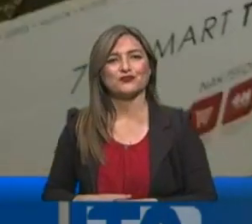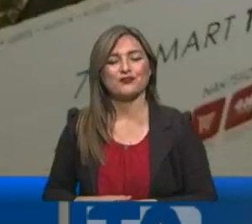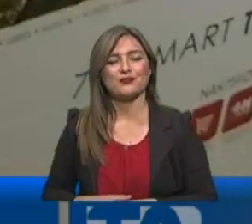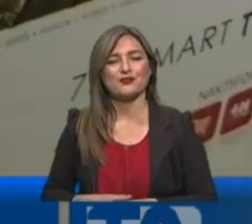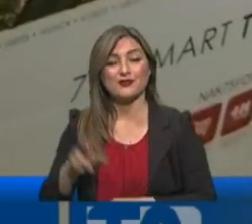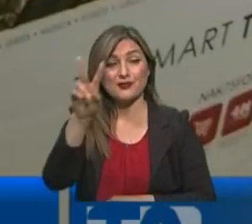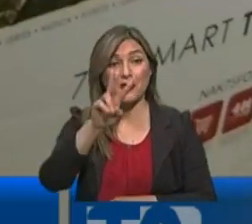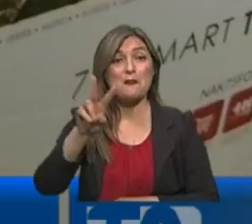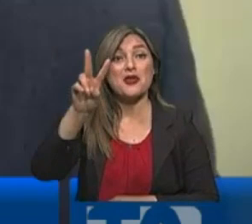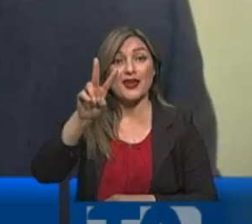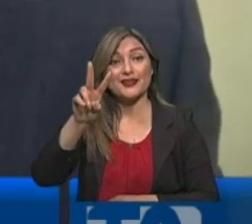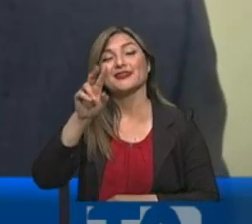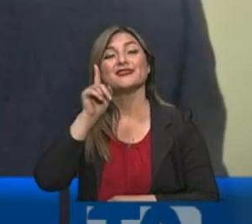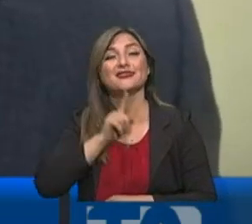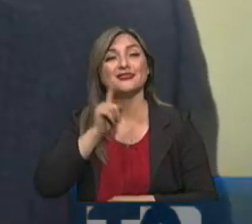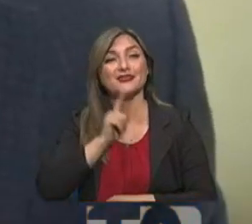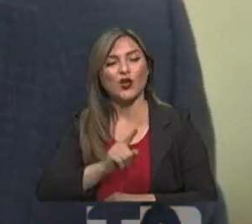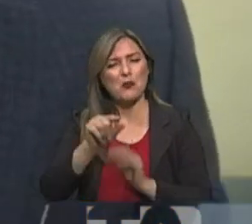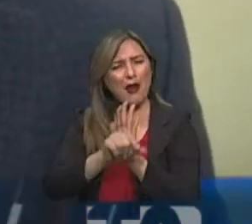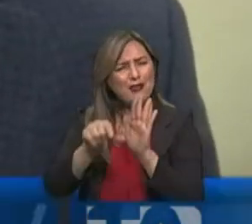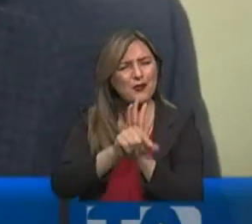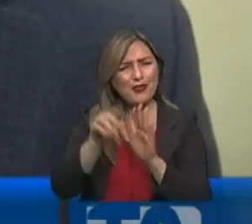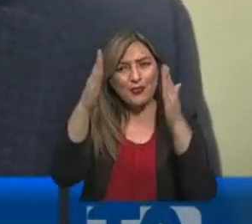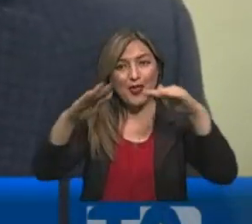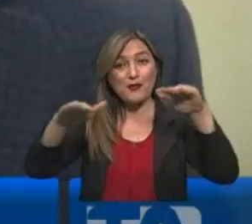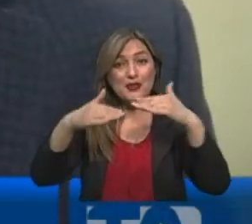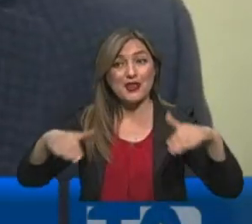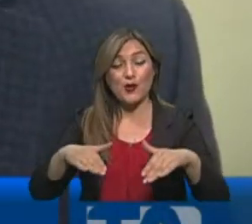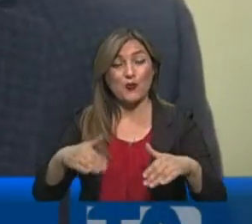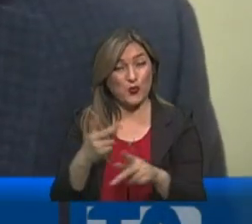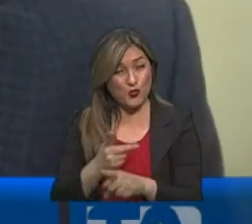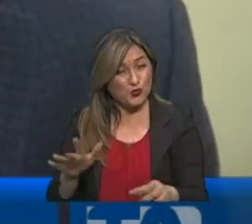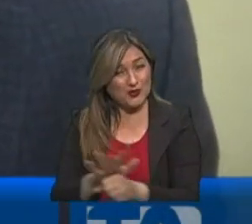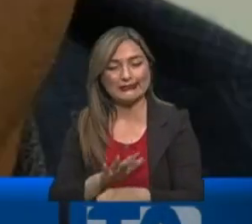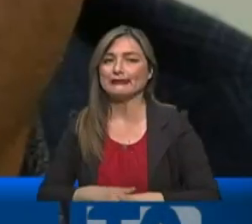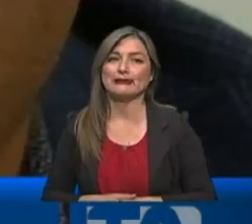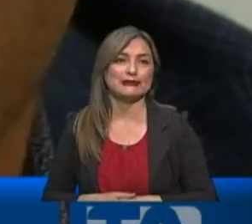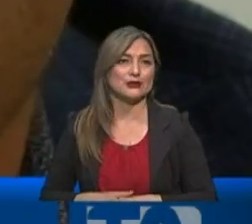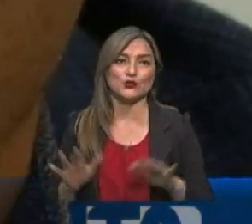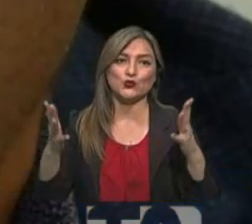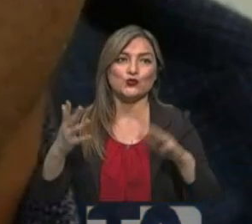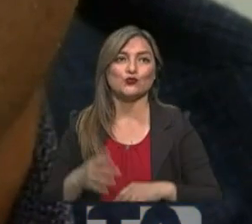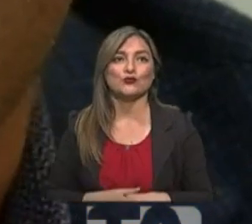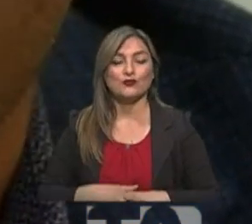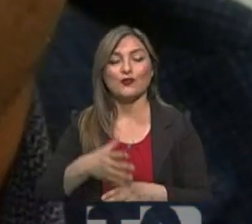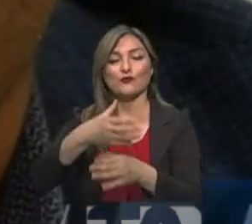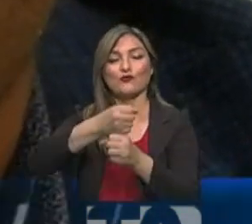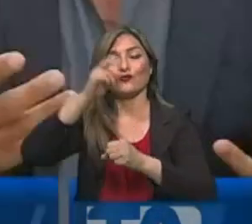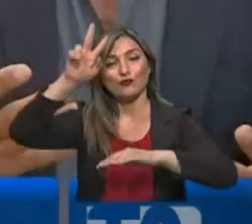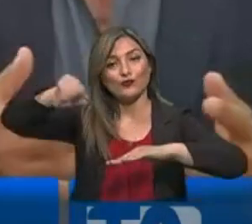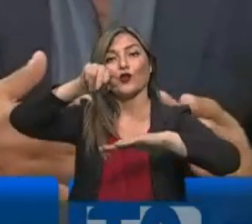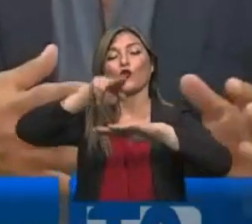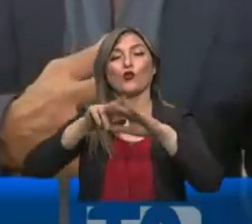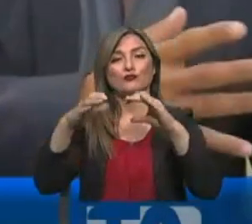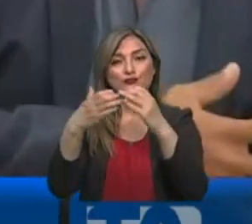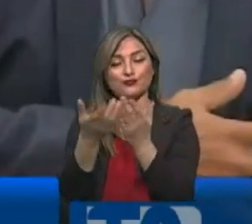al Viernes Negro y Navidad. Posiblemente no haya la cantidad de productos que todos querramos. Por eso, desde la Federación Nacional de Cámaras